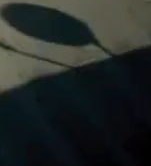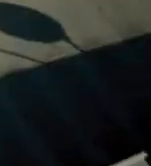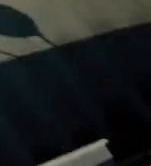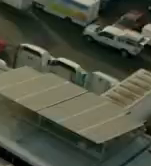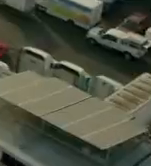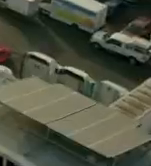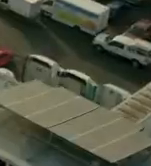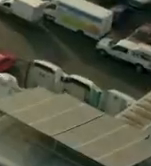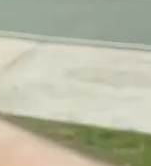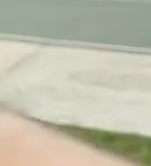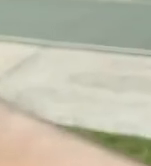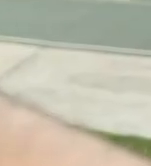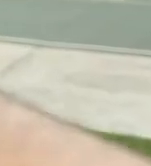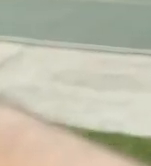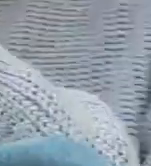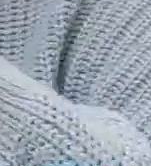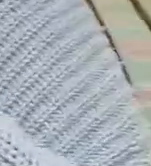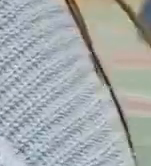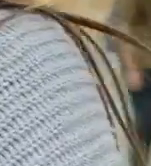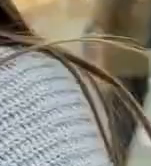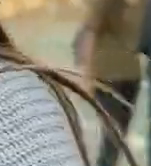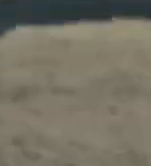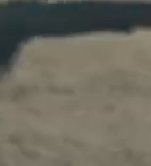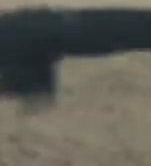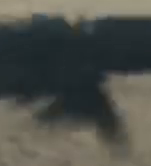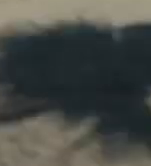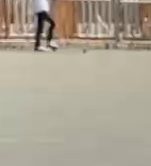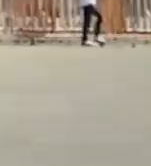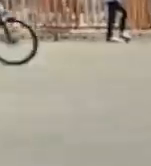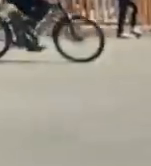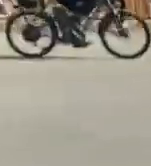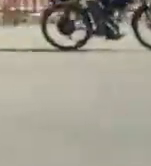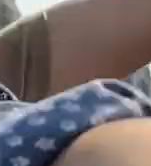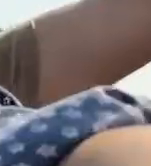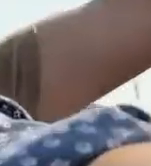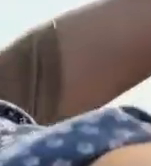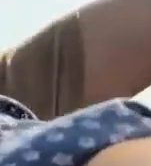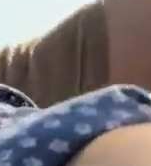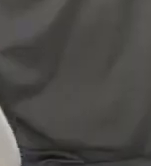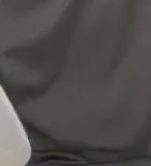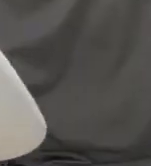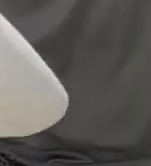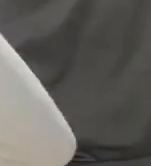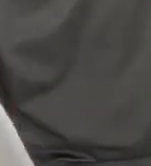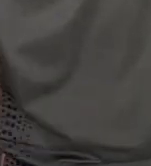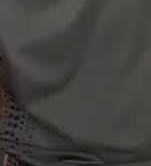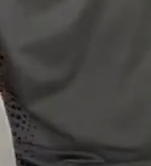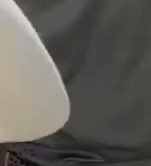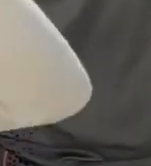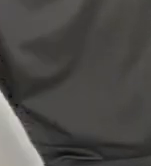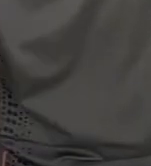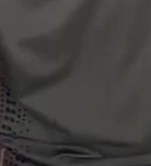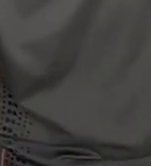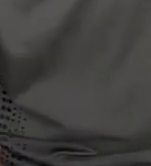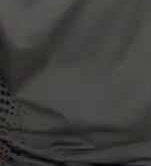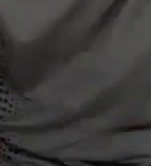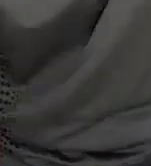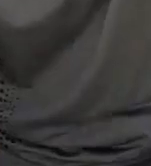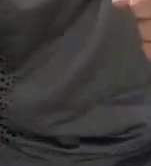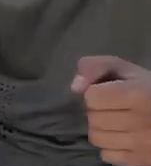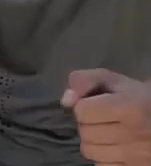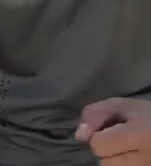techos de una ciudad. Y mi universidad. Y la mía. Imagínate, ella es precandidata a presidenta de México. Esto es honestidad, resultados